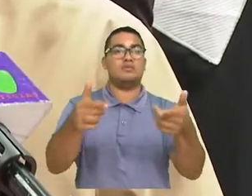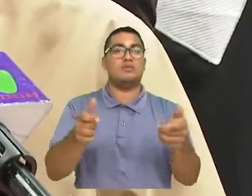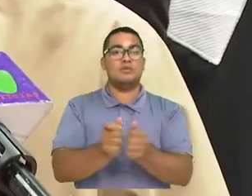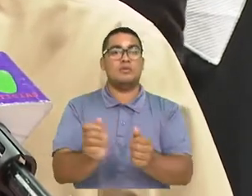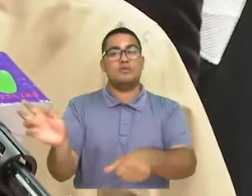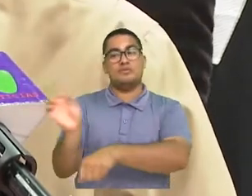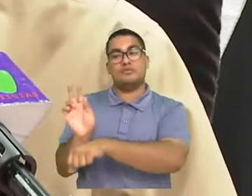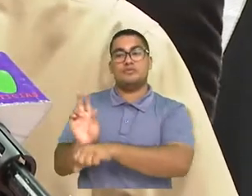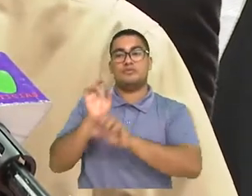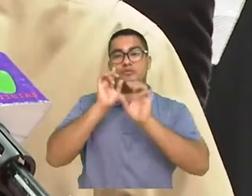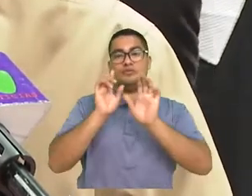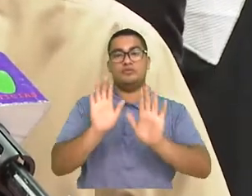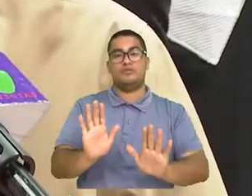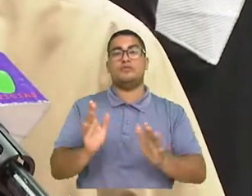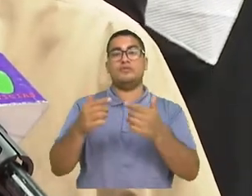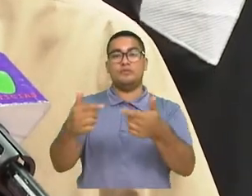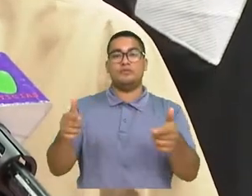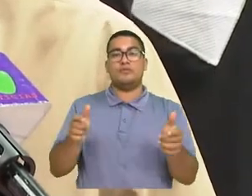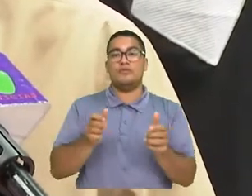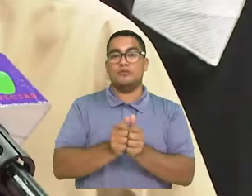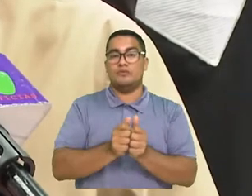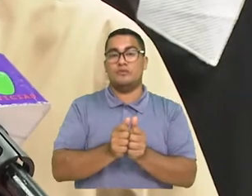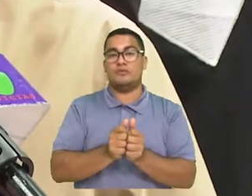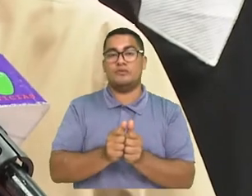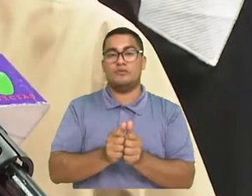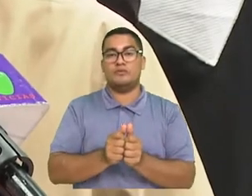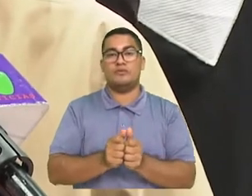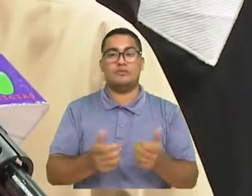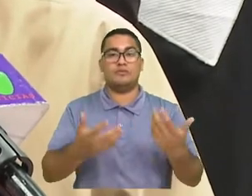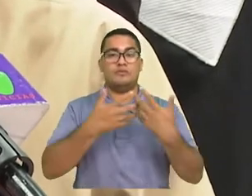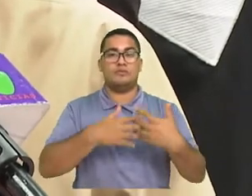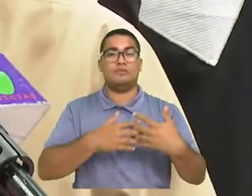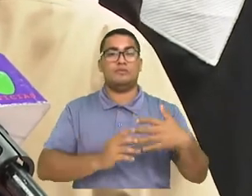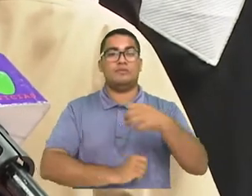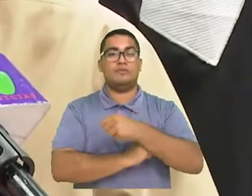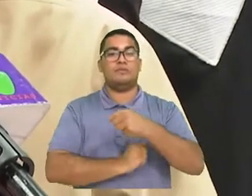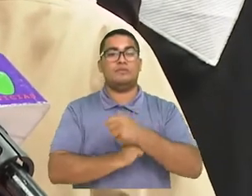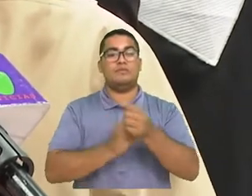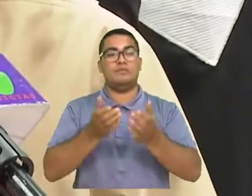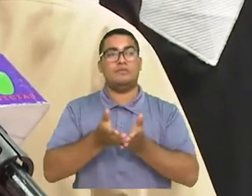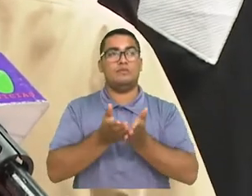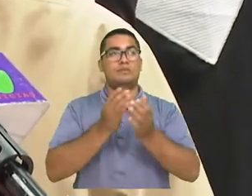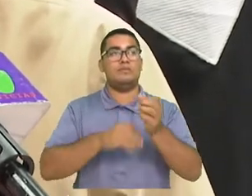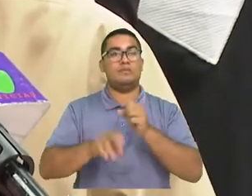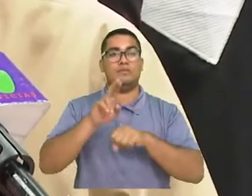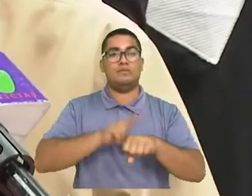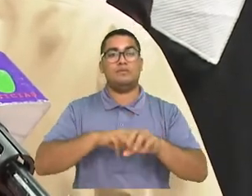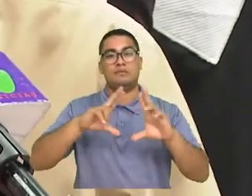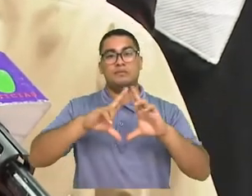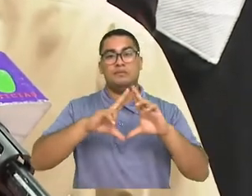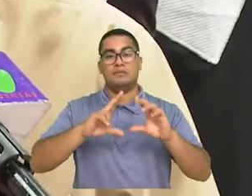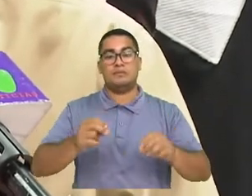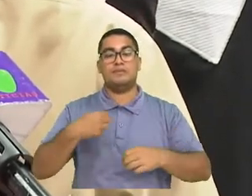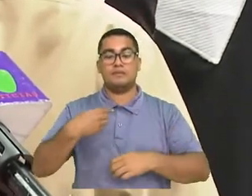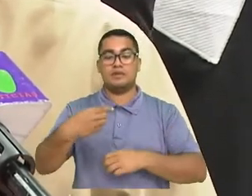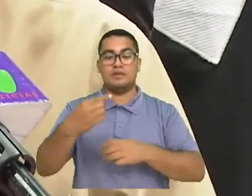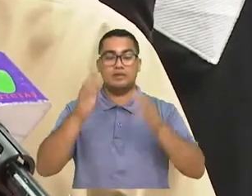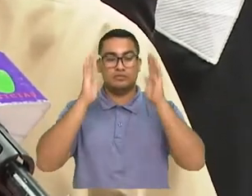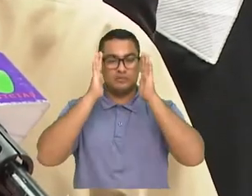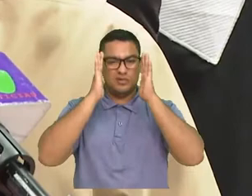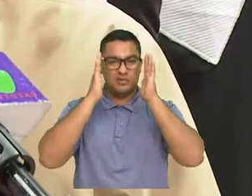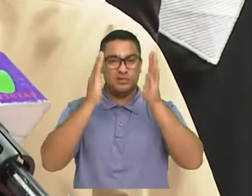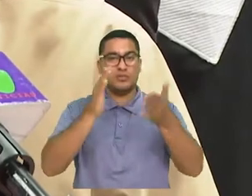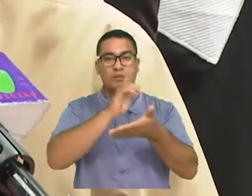y el equipo de dirección de la Empresa Portuaria Nacional, pendiente día a día sobre la